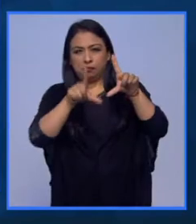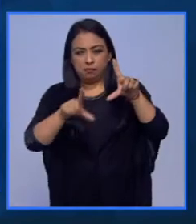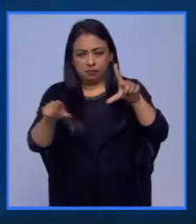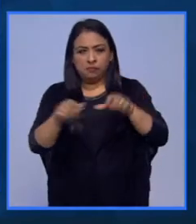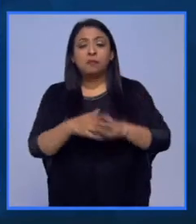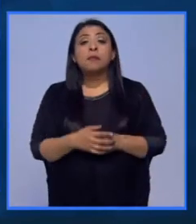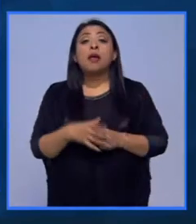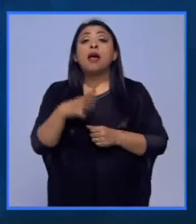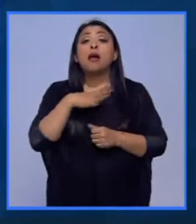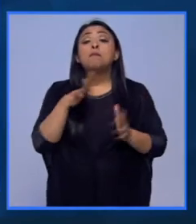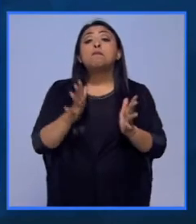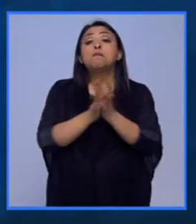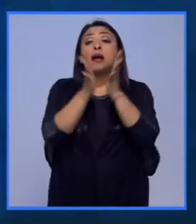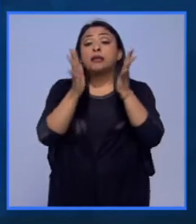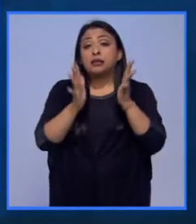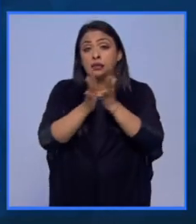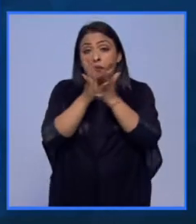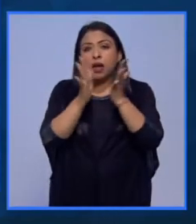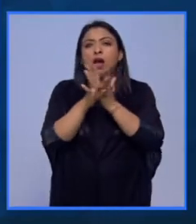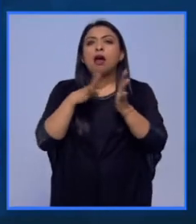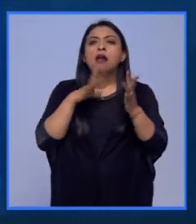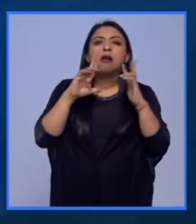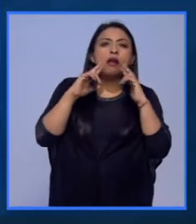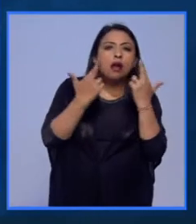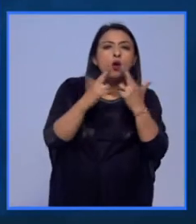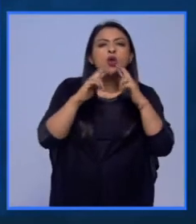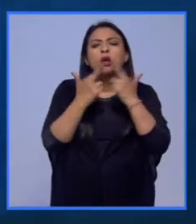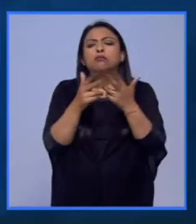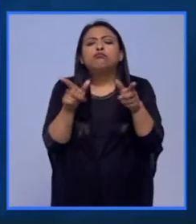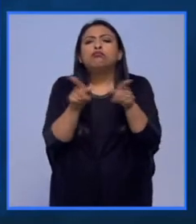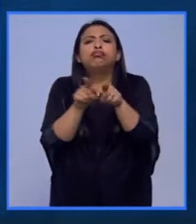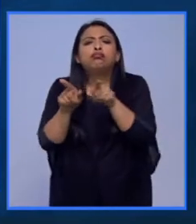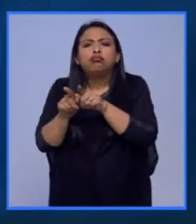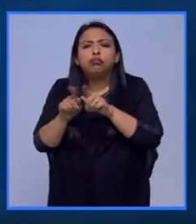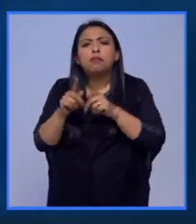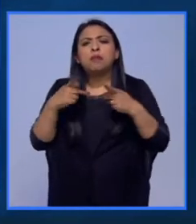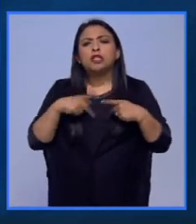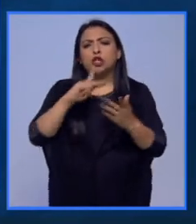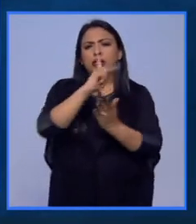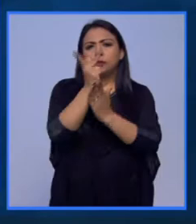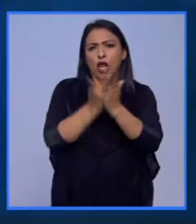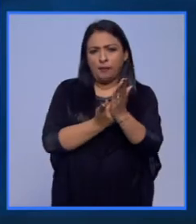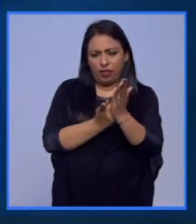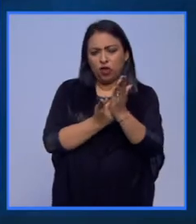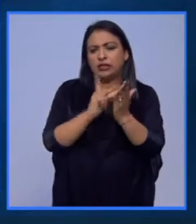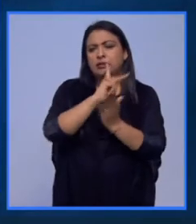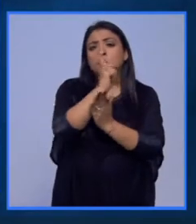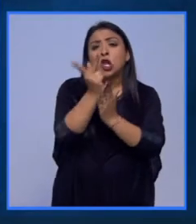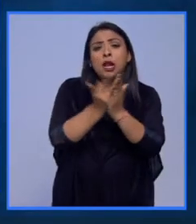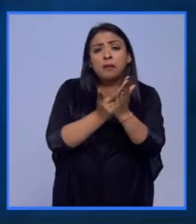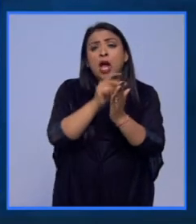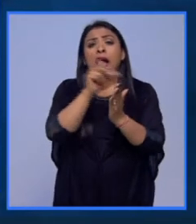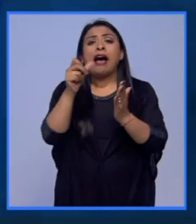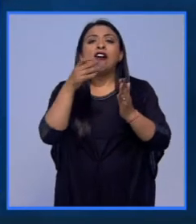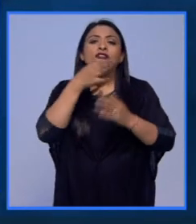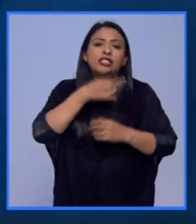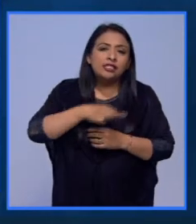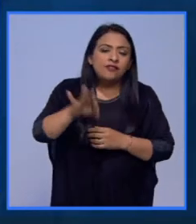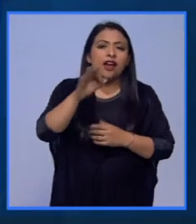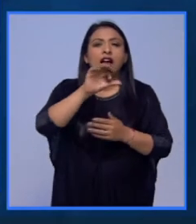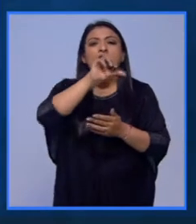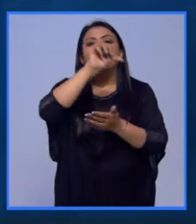Mexicana están participando en reuniones cortas con programadores. Son programadores de festivales, de